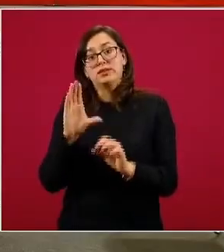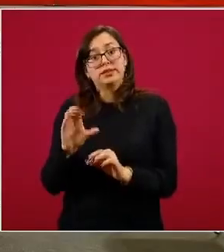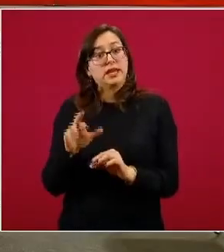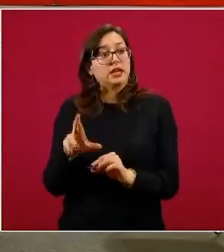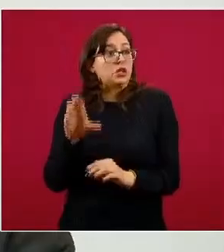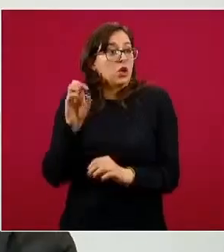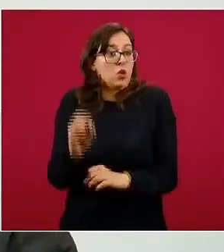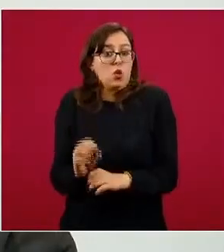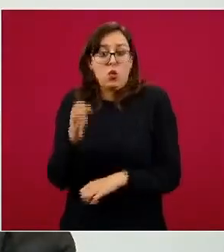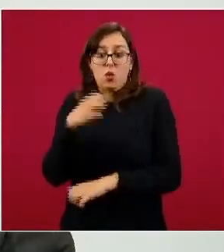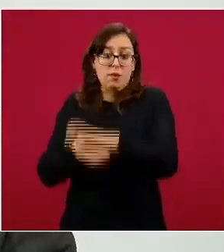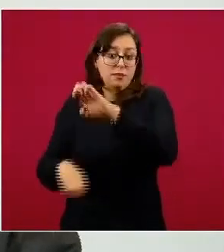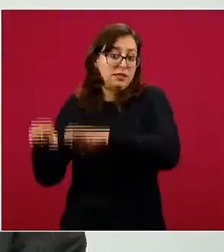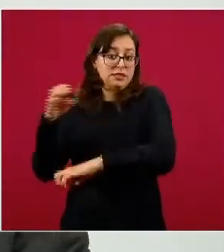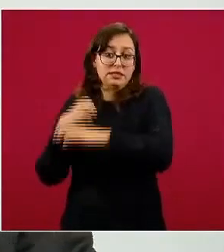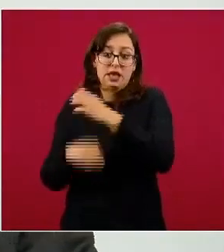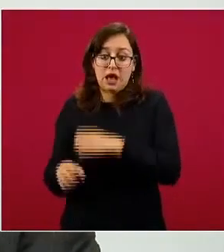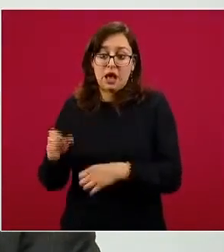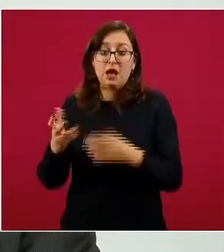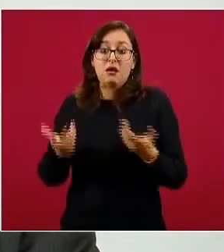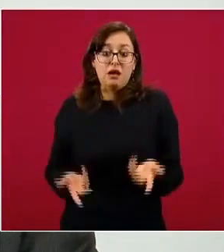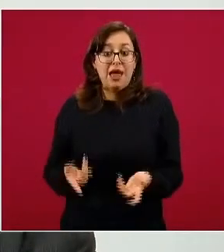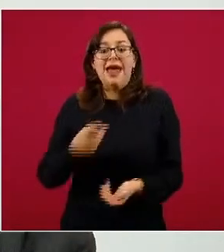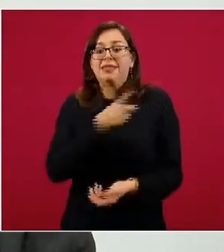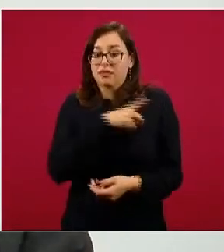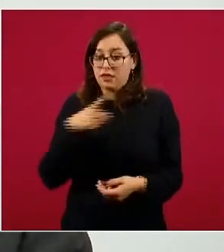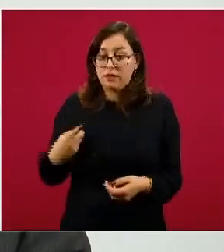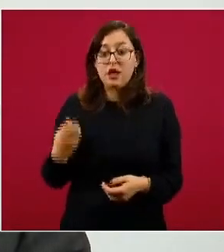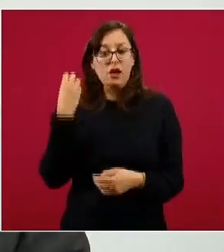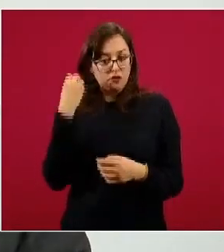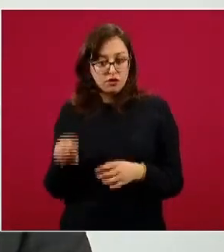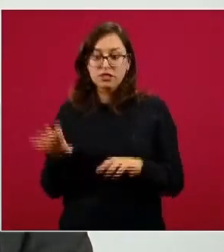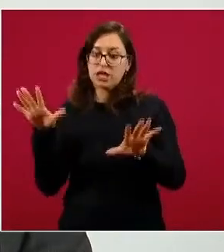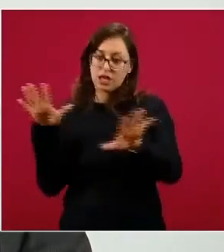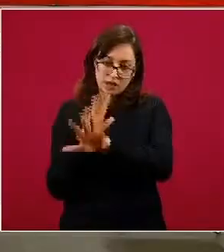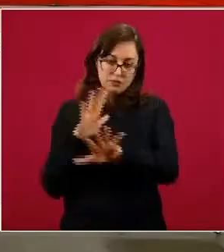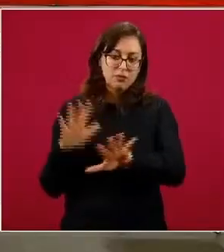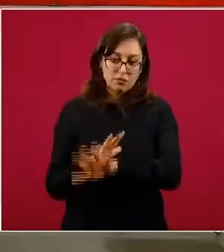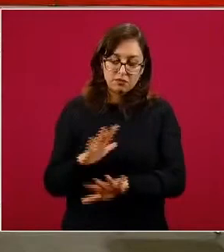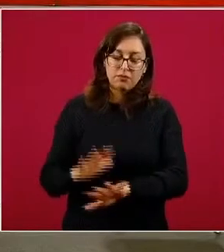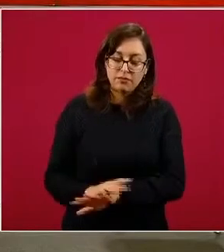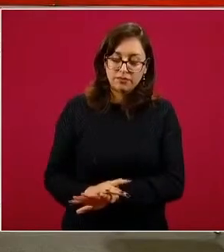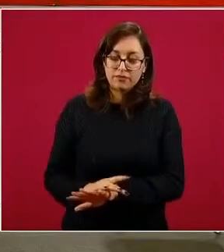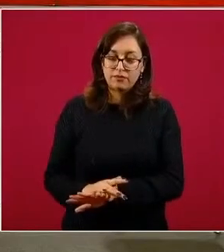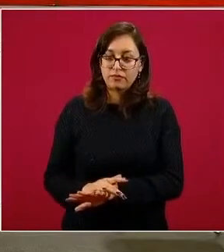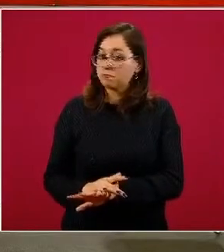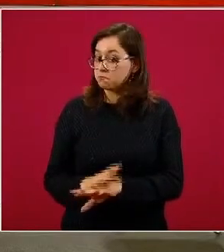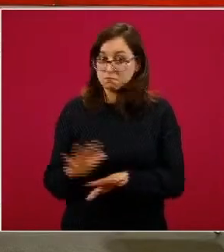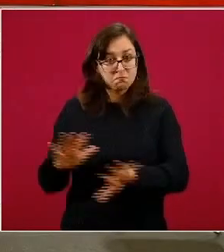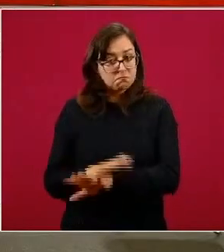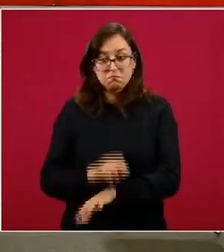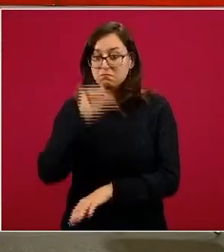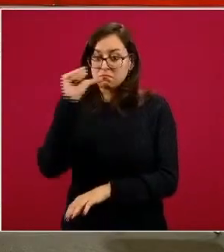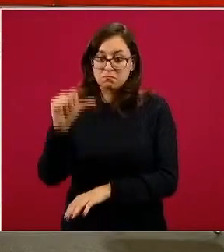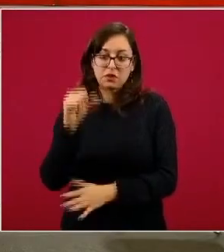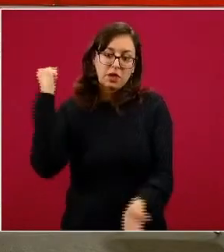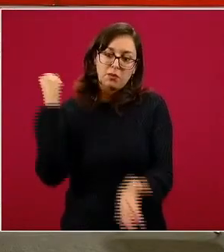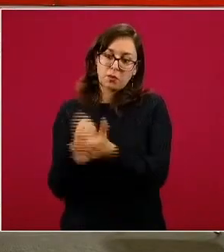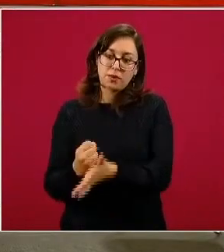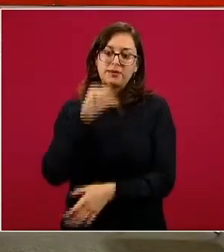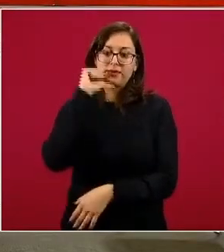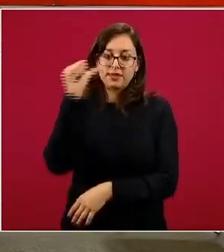CRO o la empresa farmacéutica, están obligadas a hacer los cambios que se les solicitan. Y si no los hacen, no se aprueba el